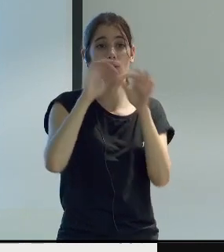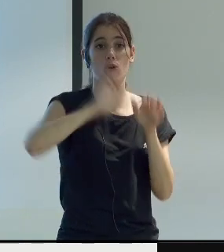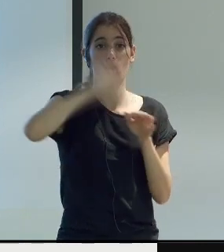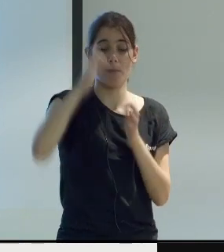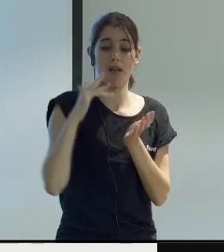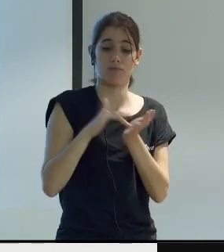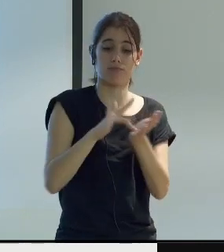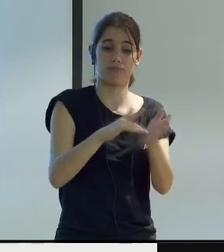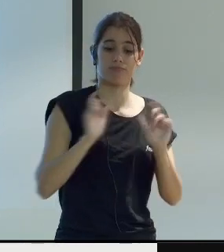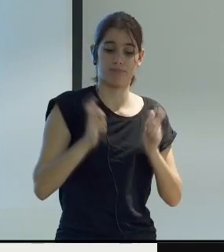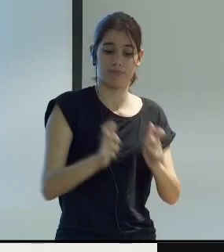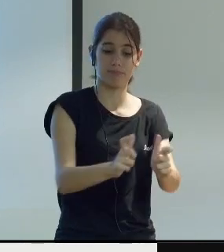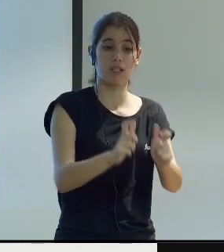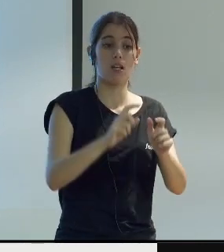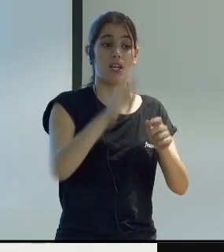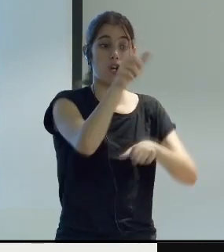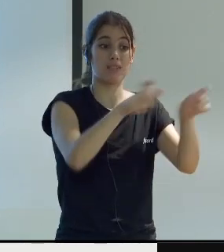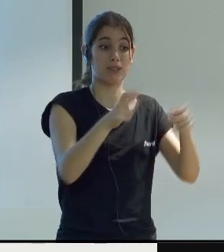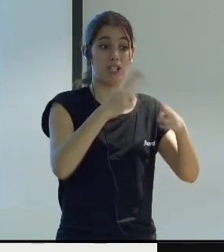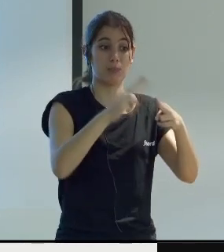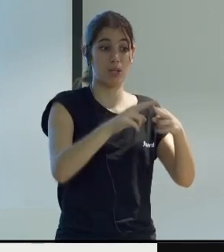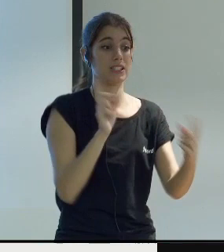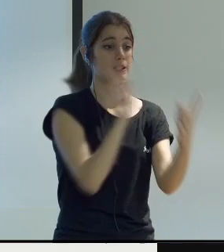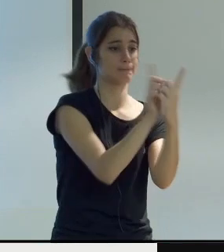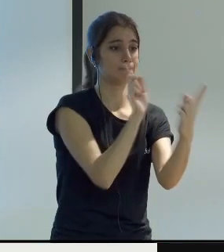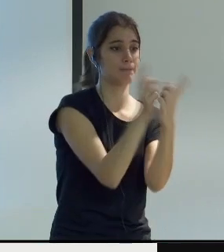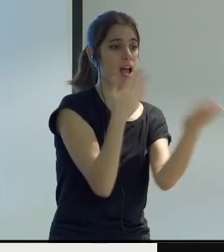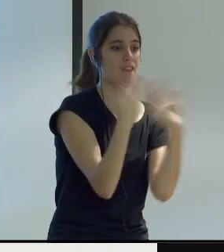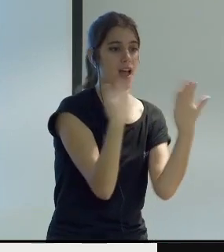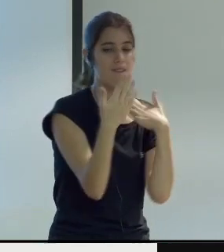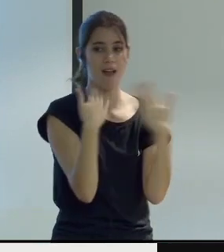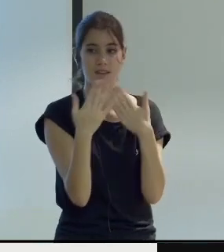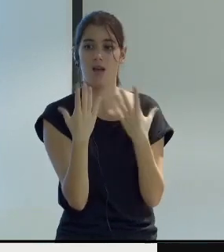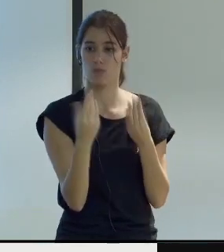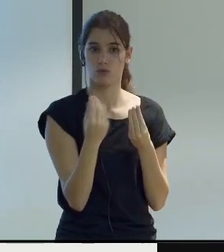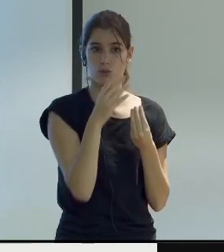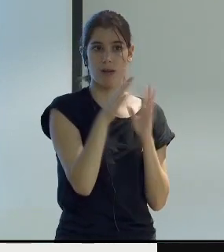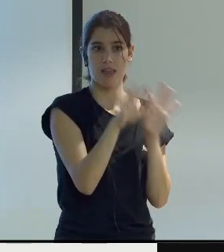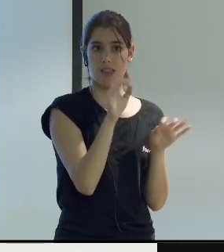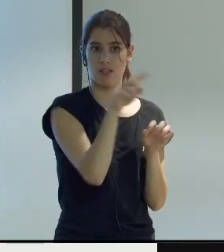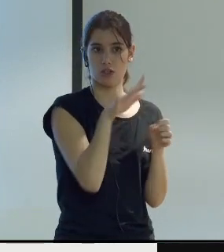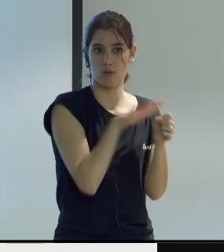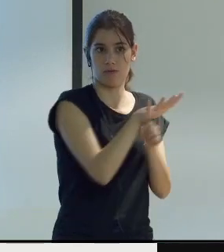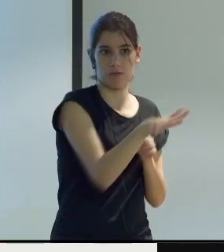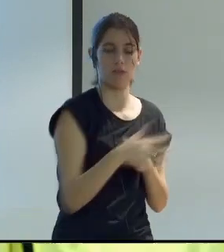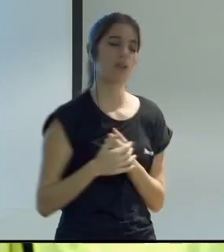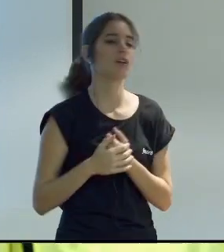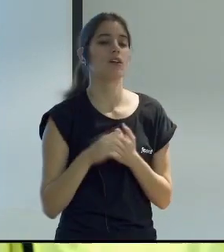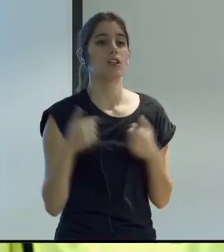Europea y con los políticos, los que toman las opiniones, las que toman las decisiones. Entonces,